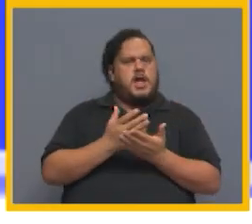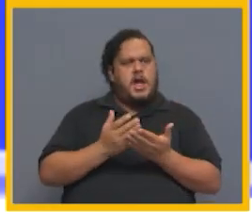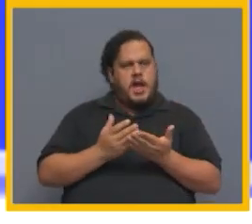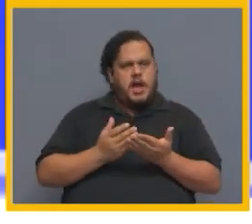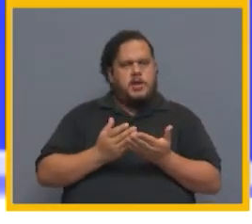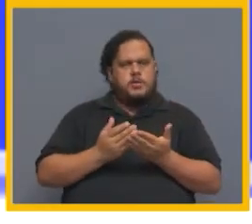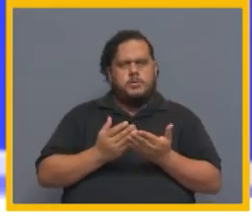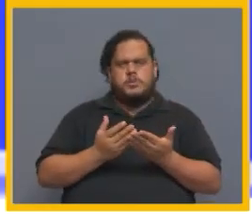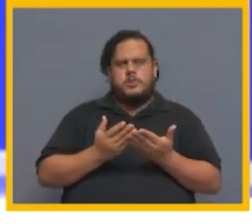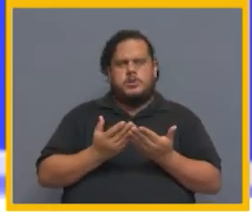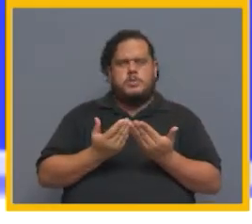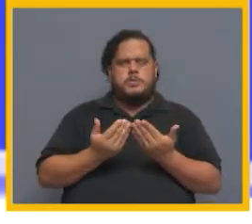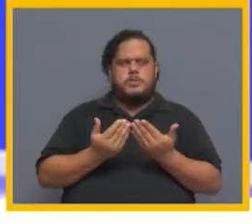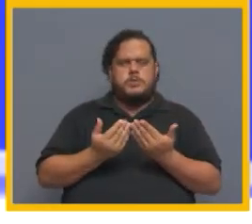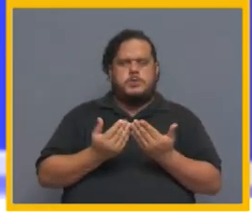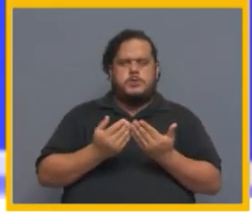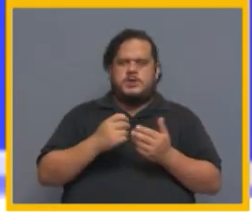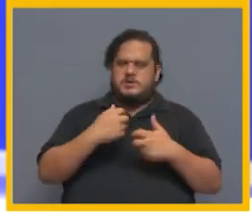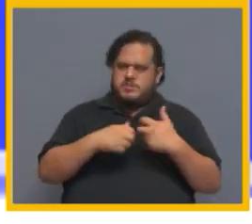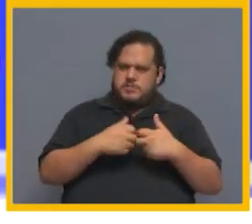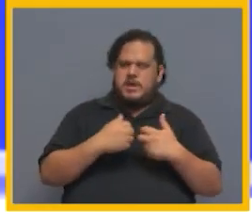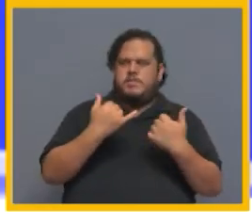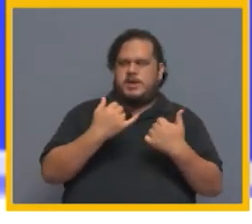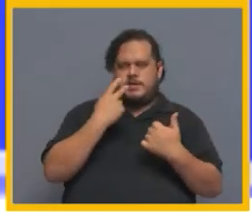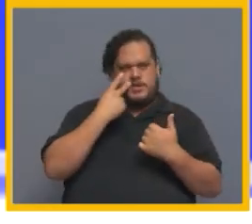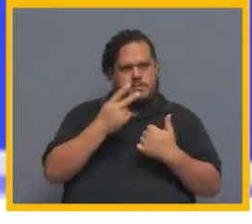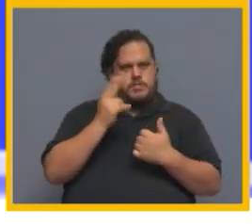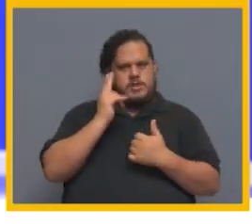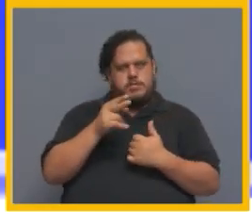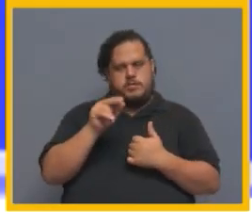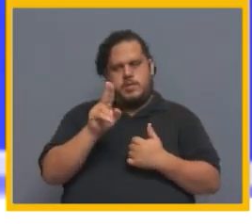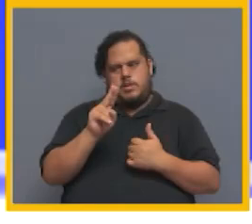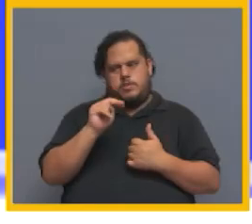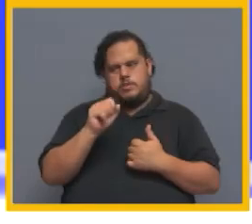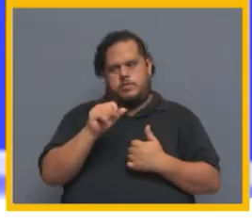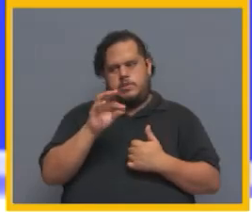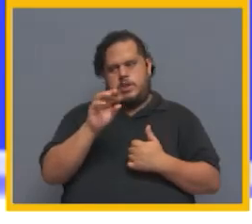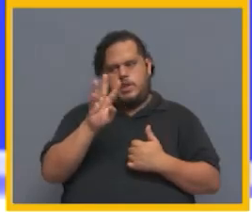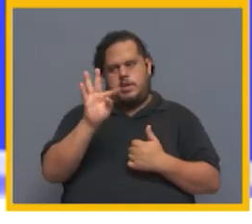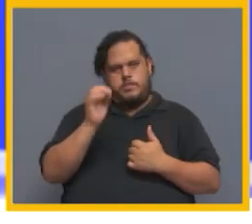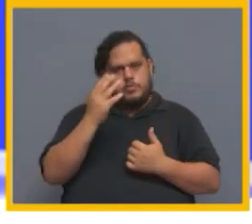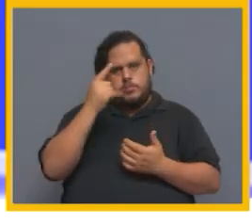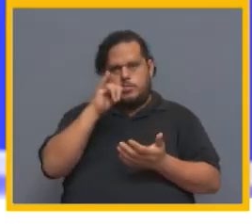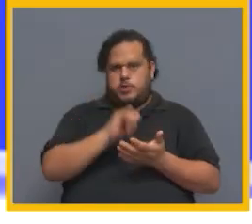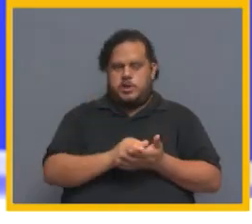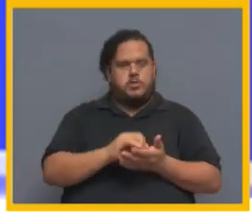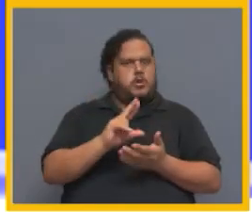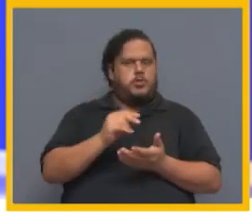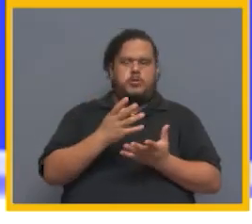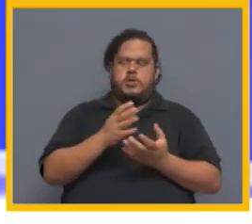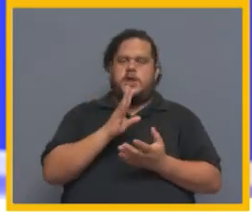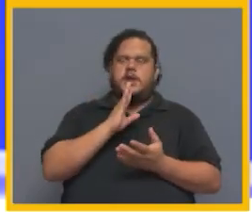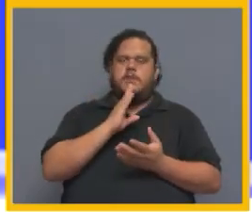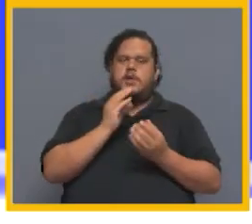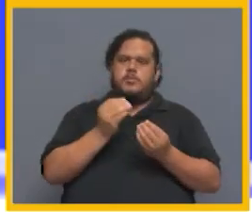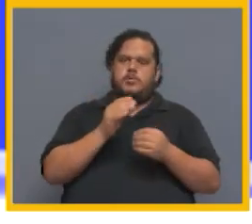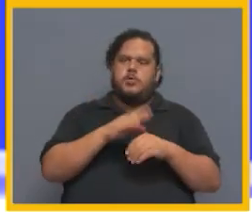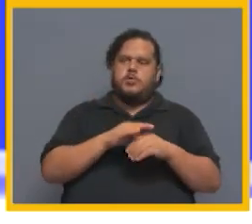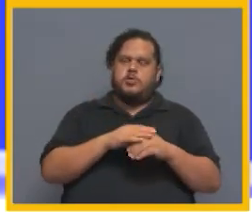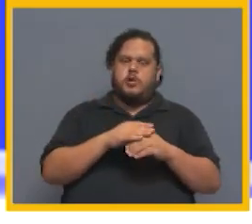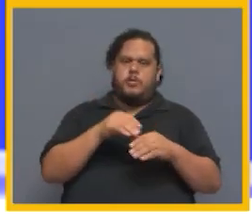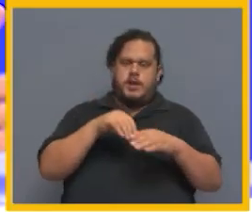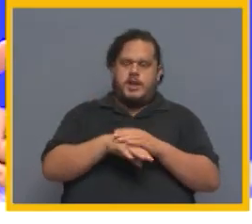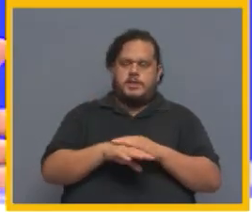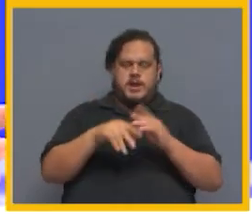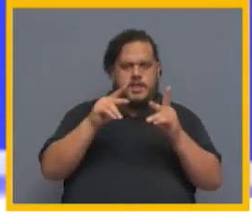cierto roce. Ya lo hemos visto que incluso la misma UNAFUT, tal vez por eso no se quiera referir tanto al tema del público a los